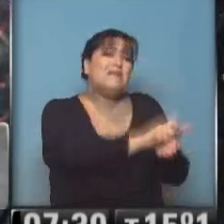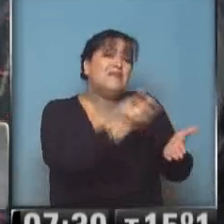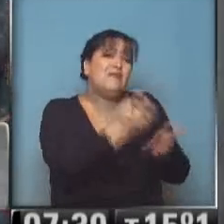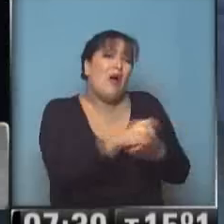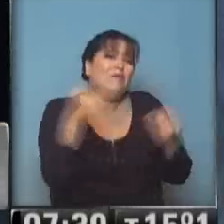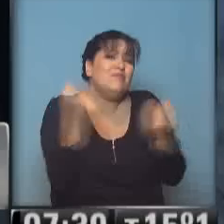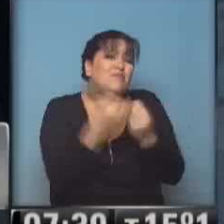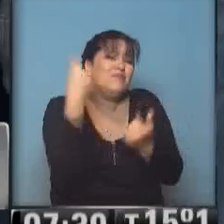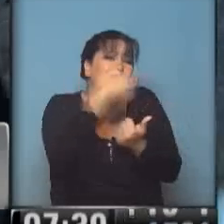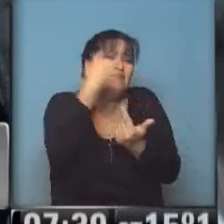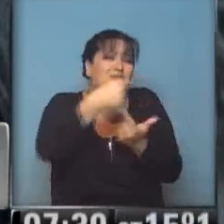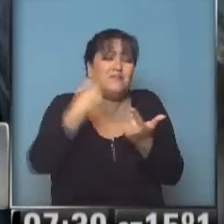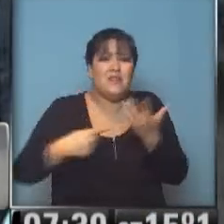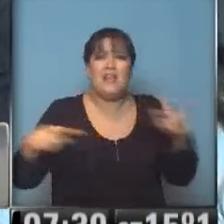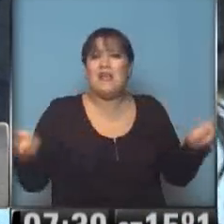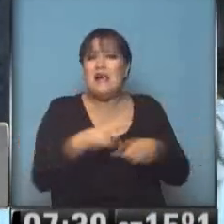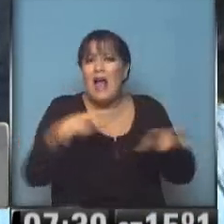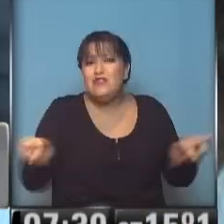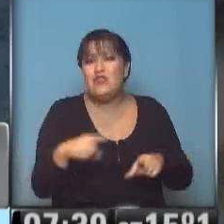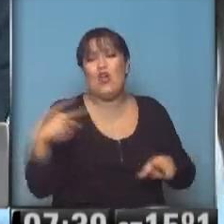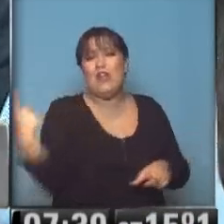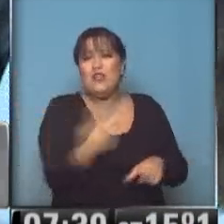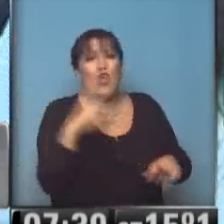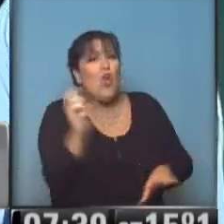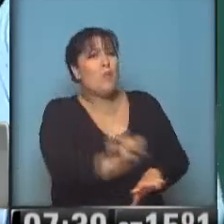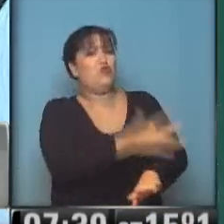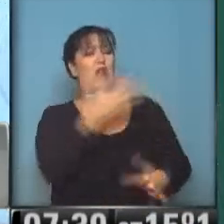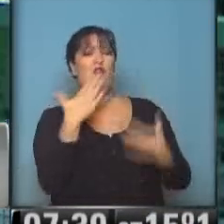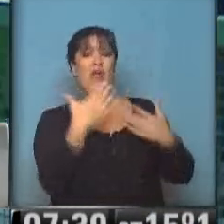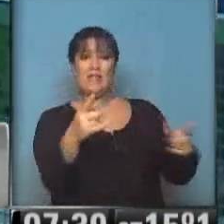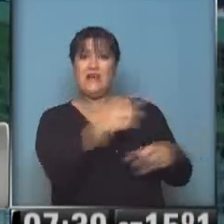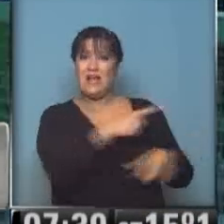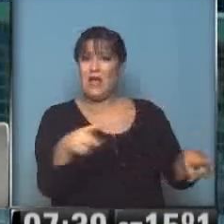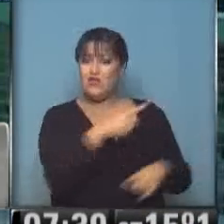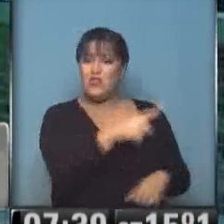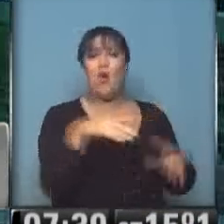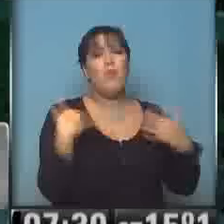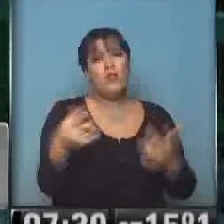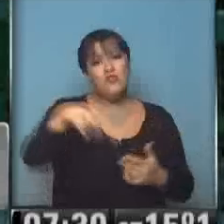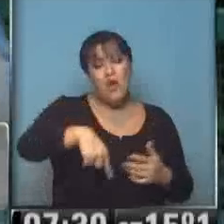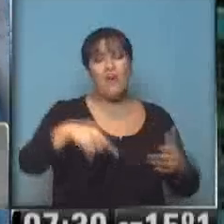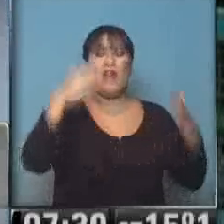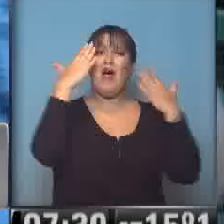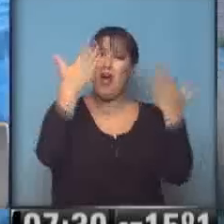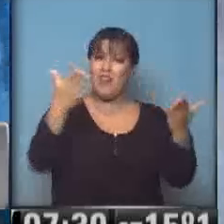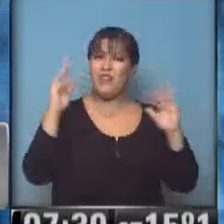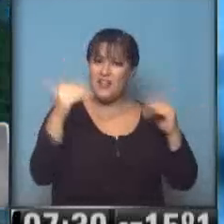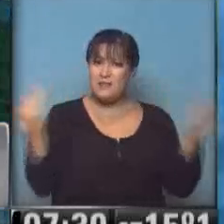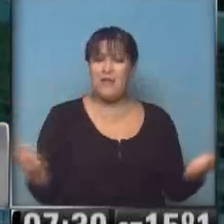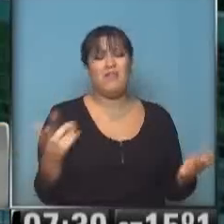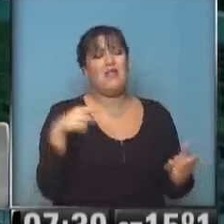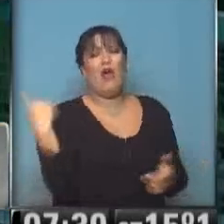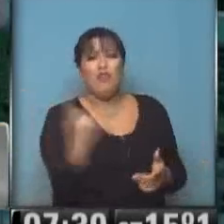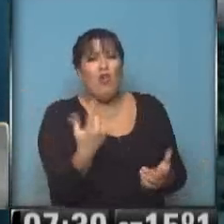centenares de canciones que nos llenaron el alma. Y yo creo que por eso la despedida de esta de Buenos Aires, esta Argentina, que es tan